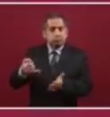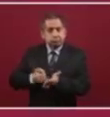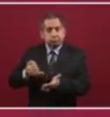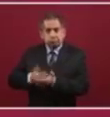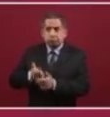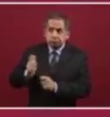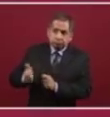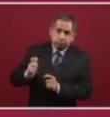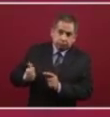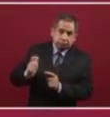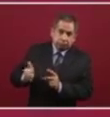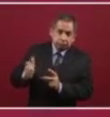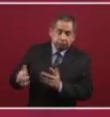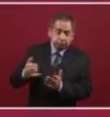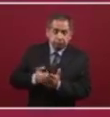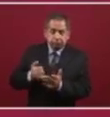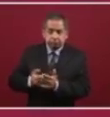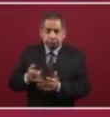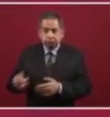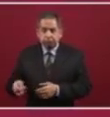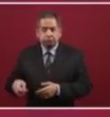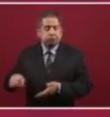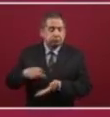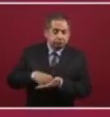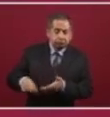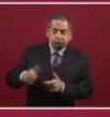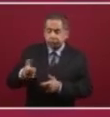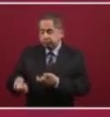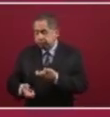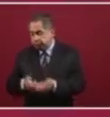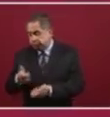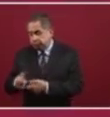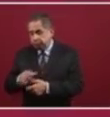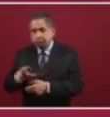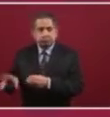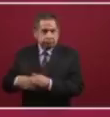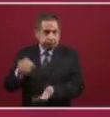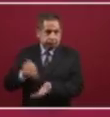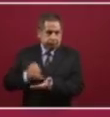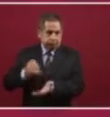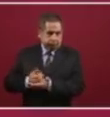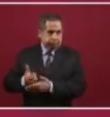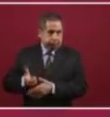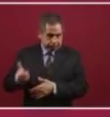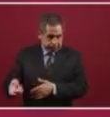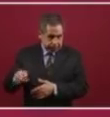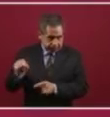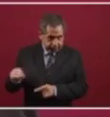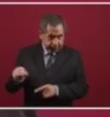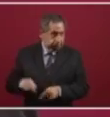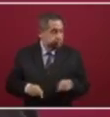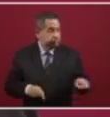humilde cuando compra una mercancía, va incluido un impuesto.